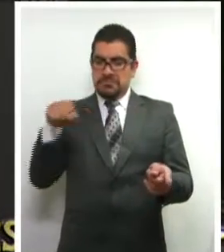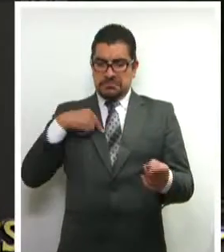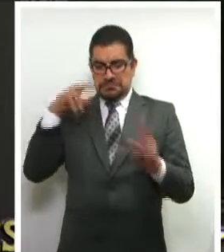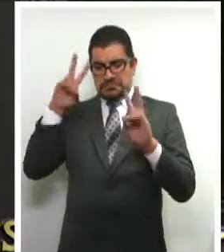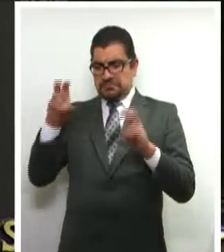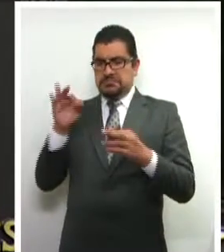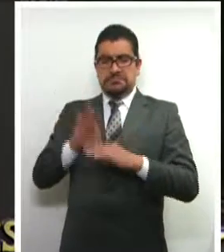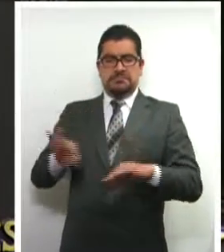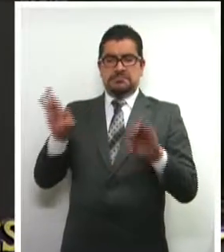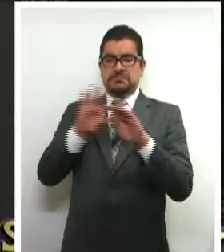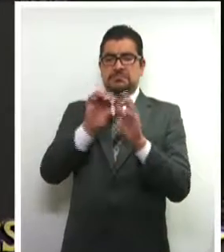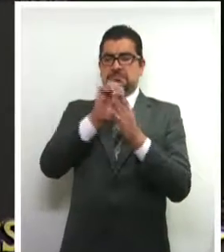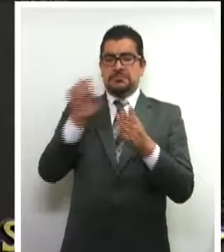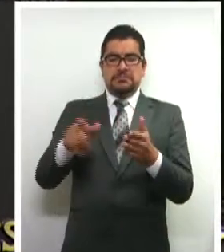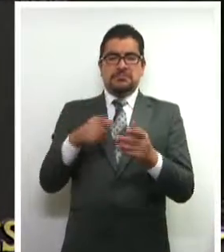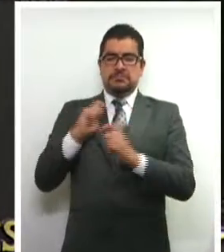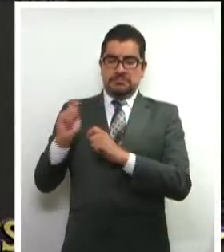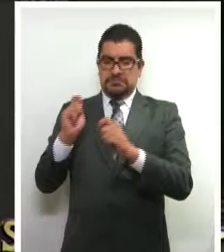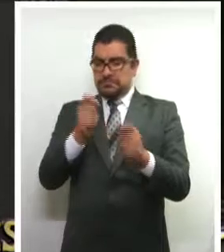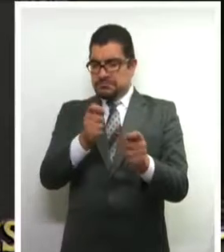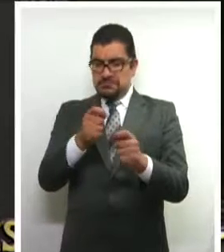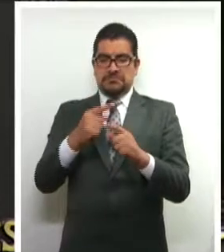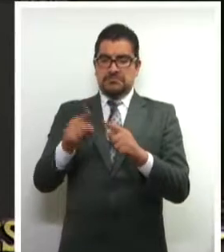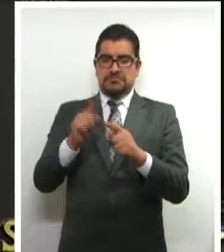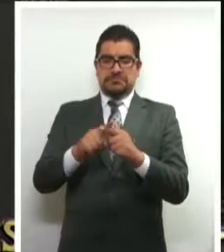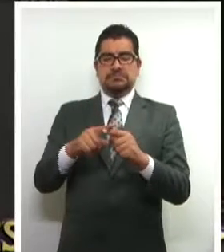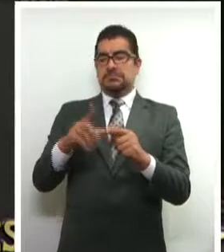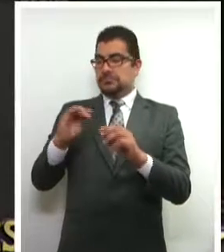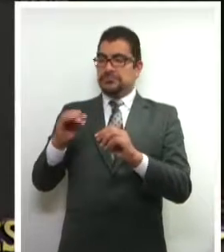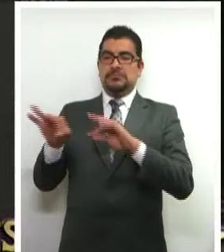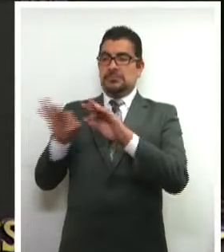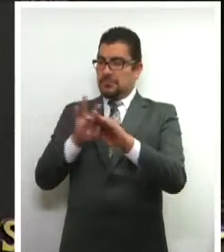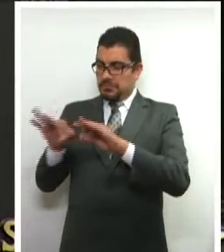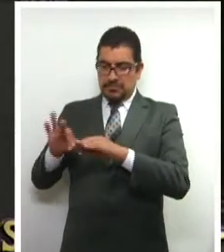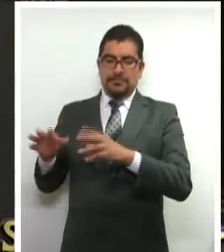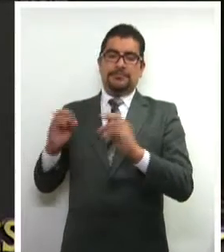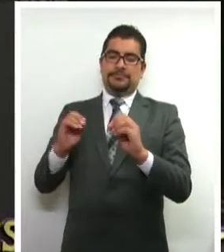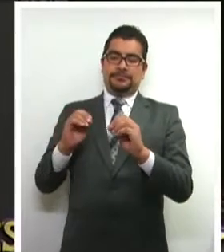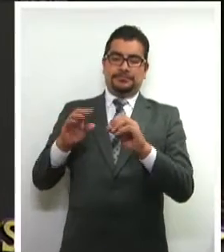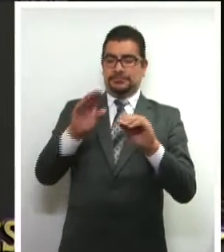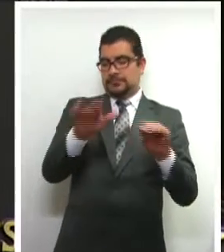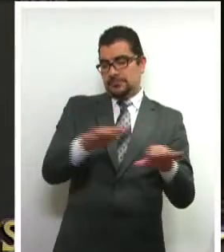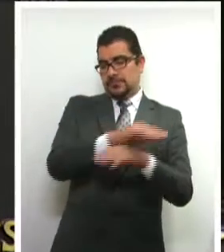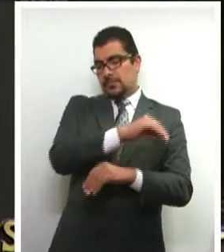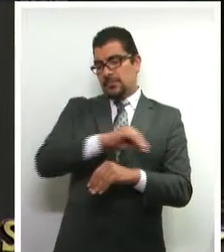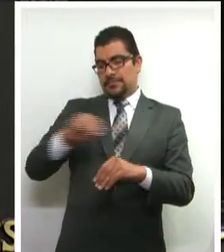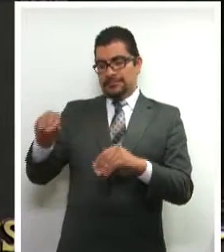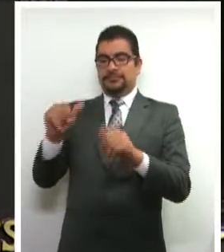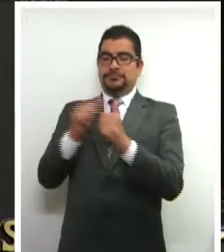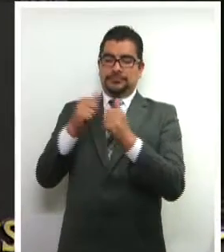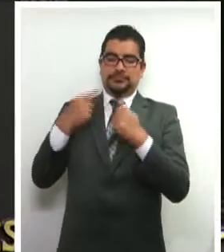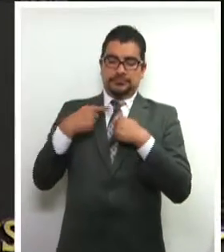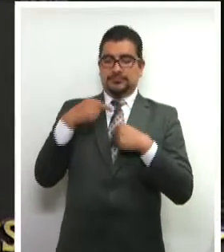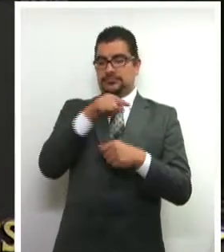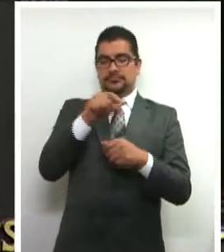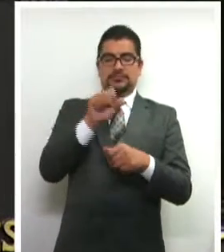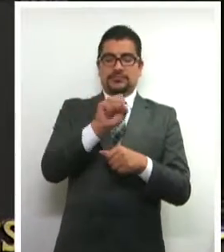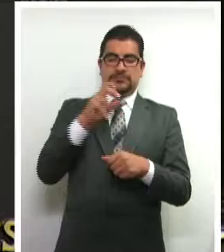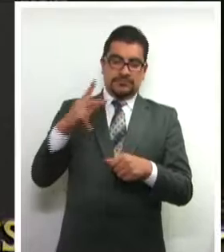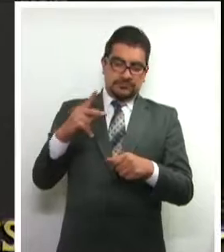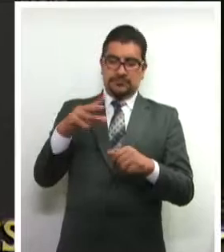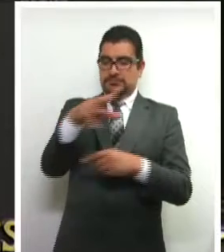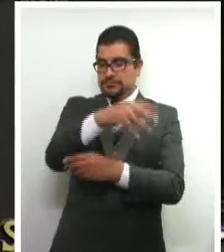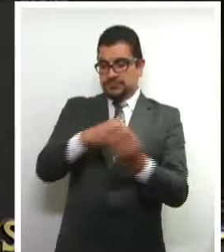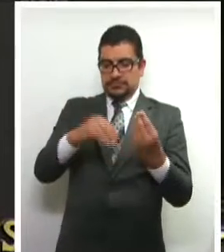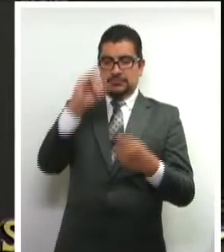temas importantes como la designación o desempeño o remoción de algún mando,